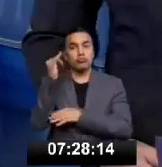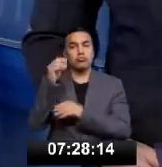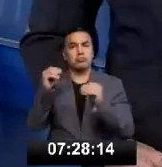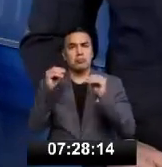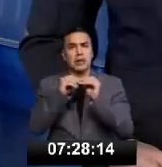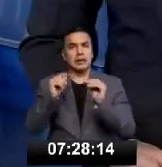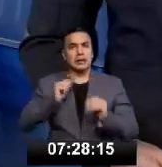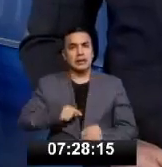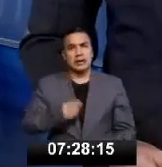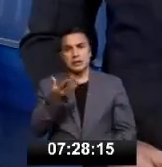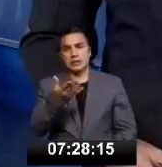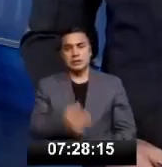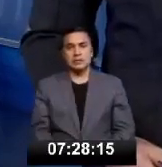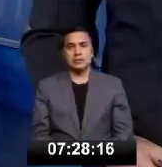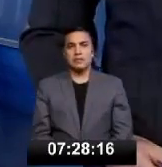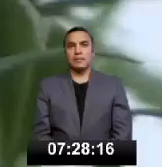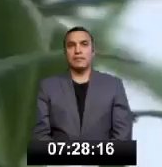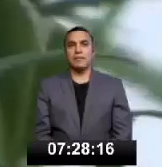detalles.